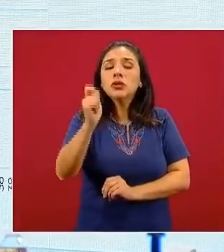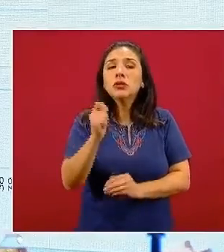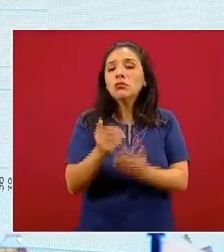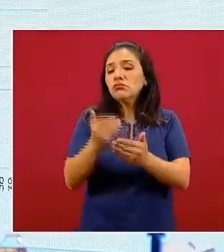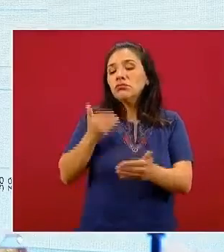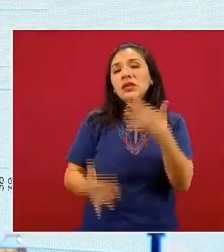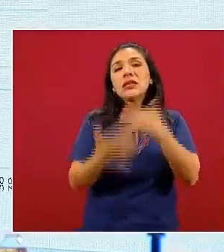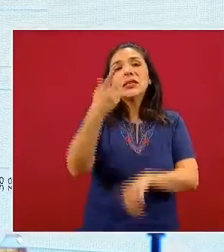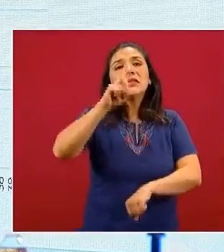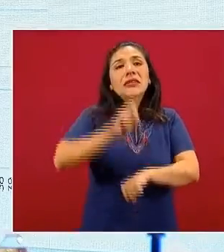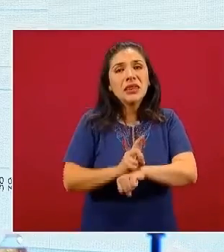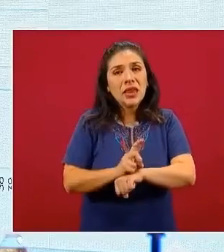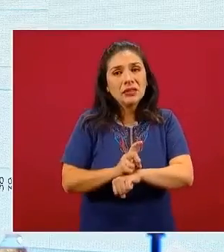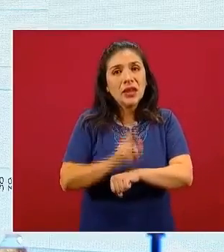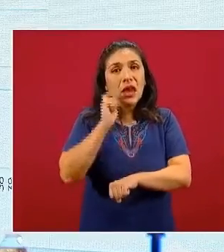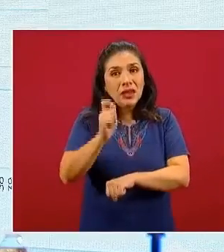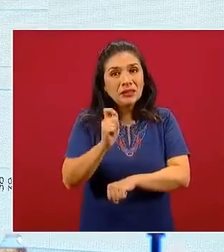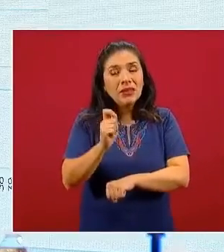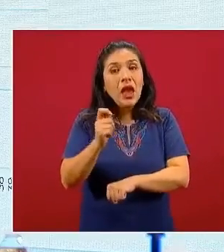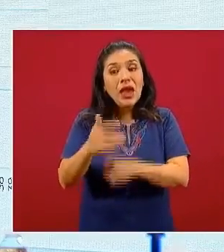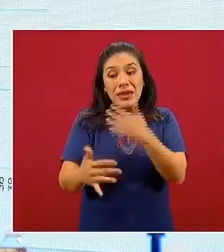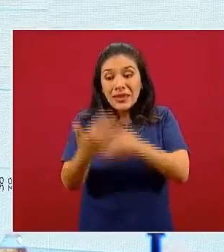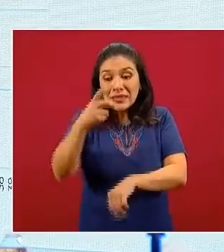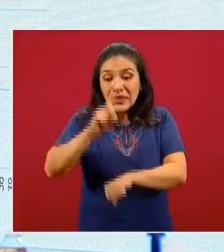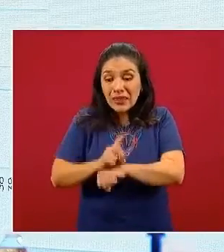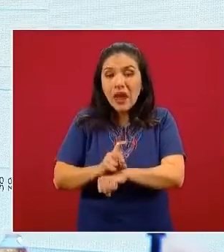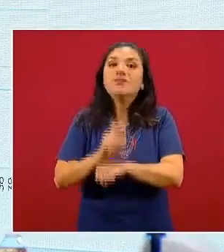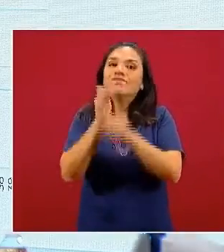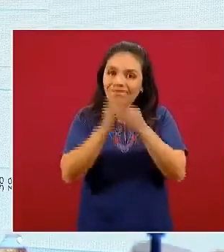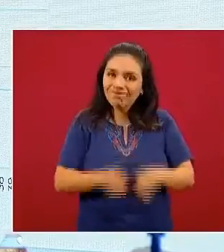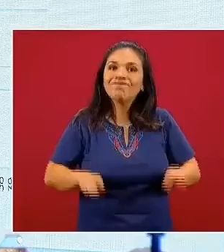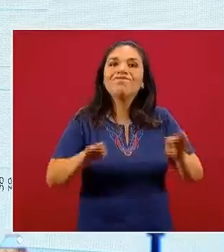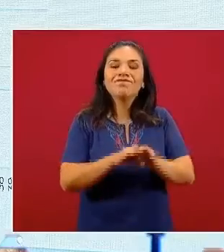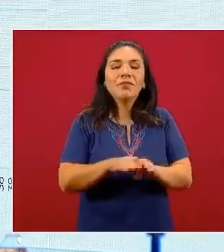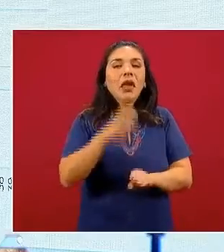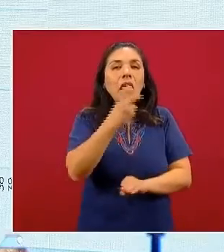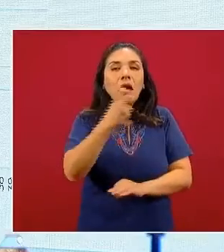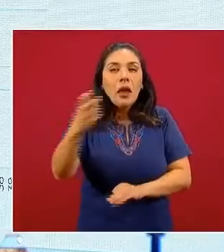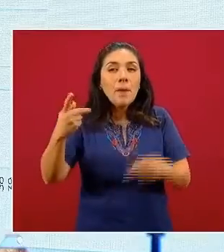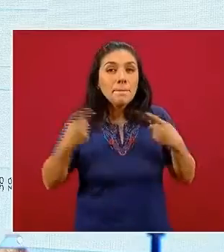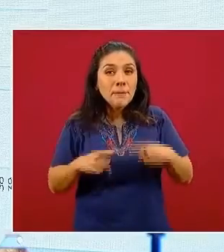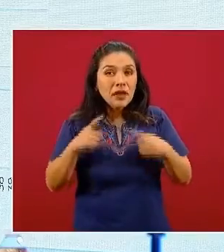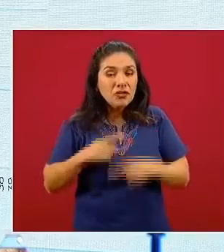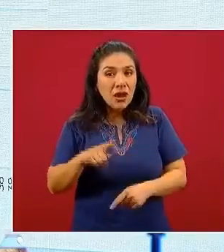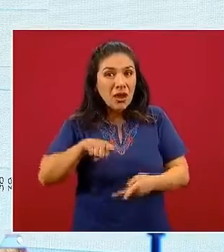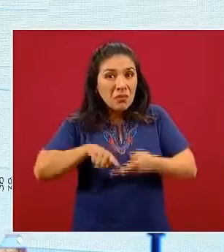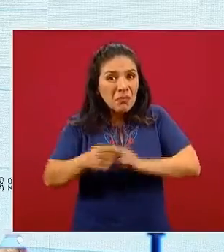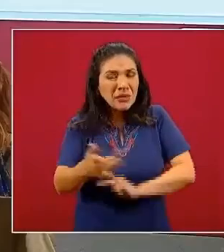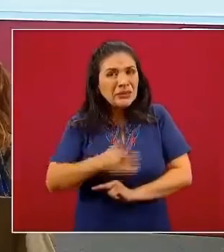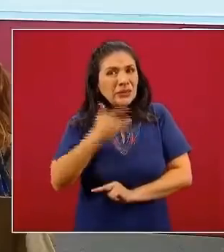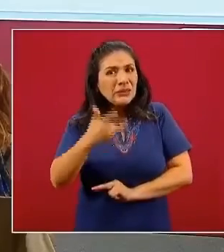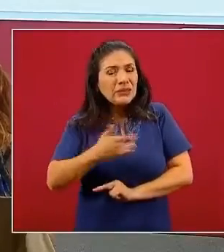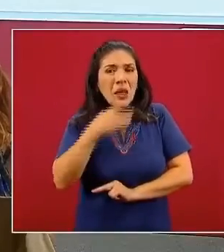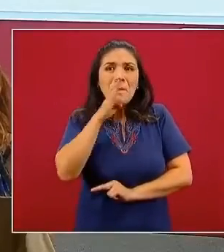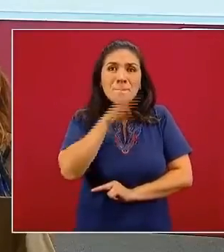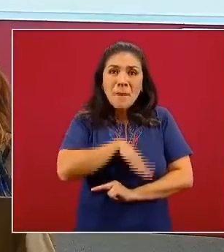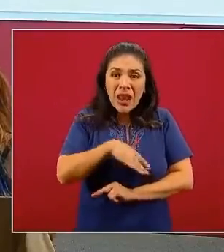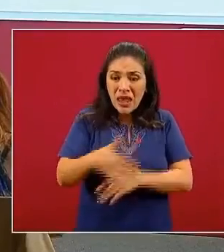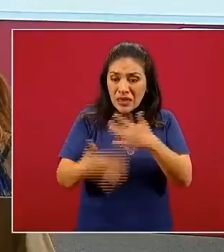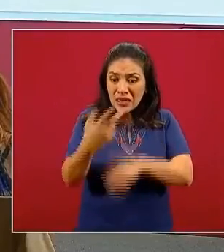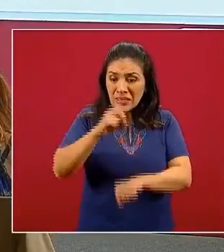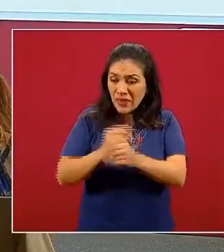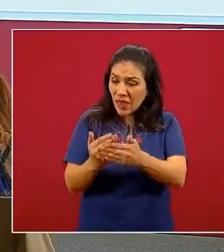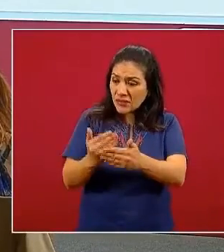últimos 15 días. Esos 15 días son importantes porque las personas que en este momento tengan